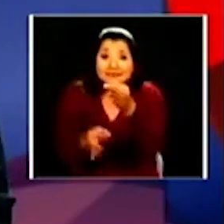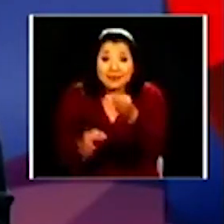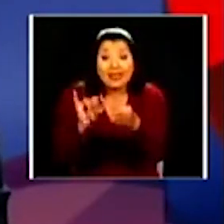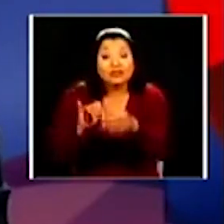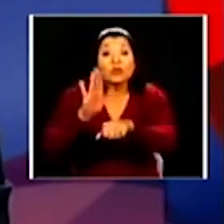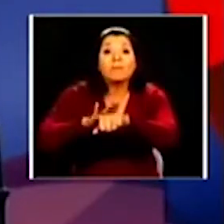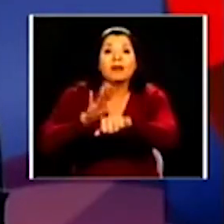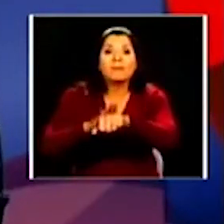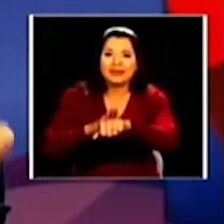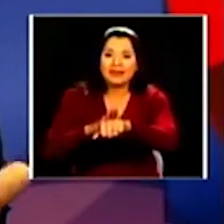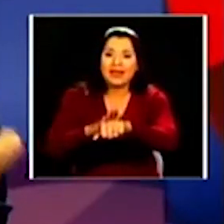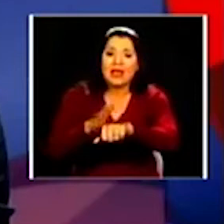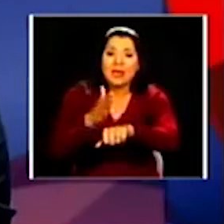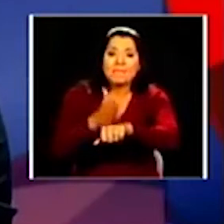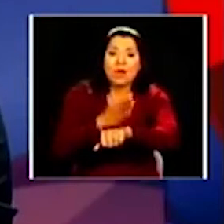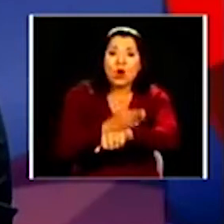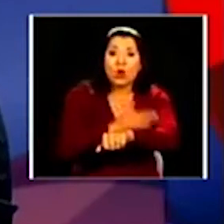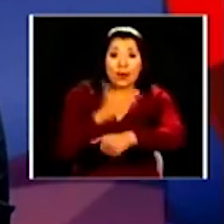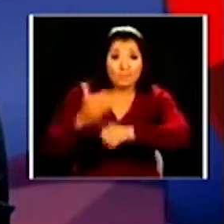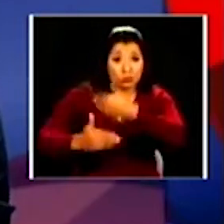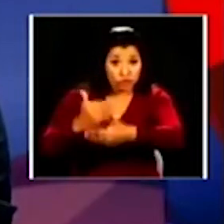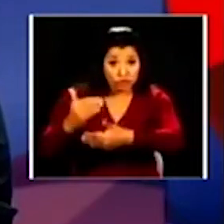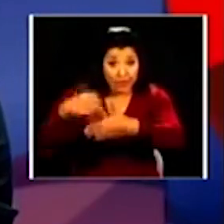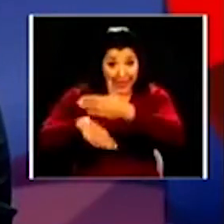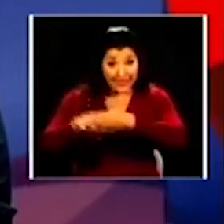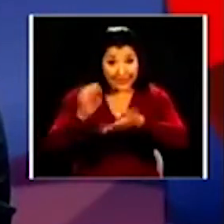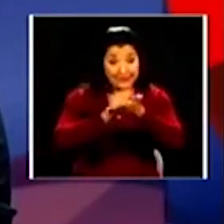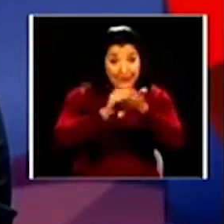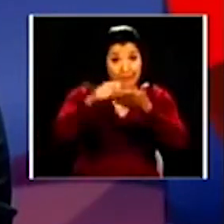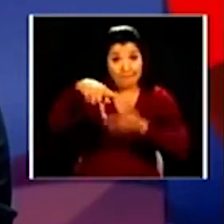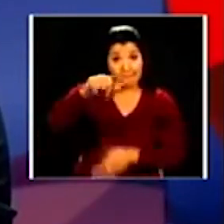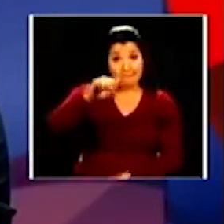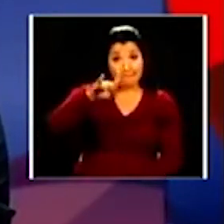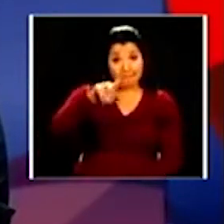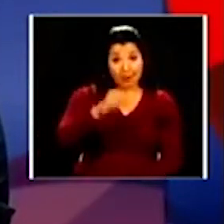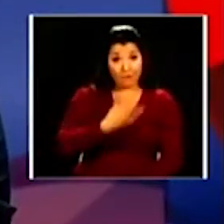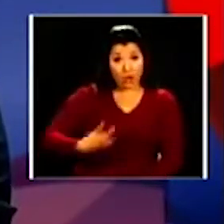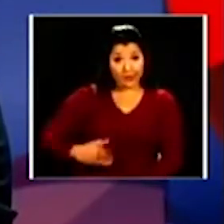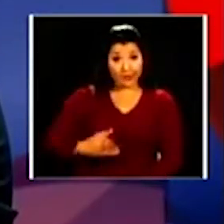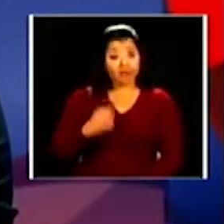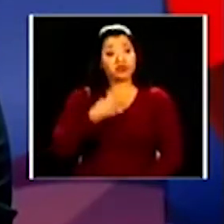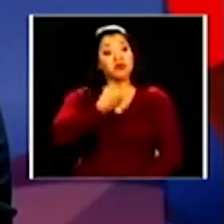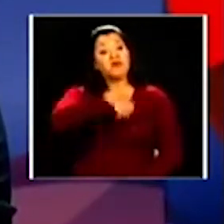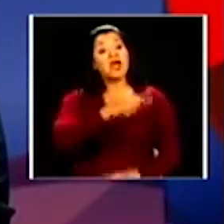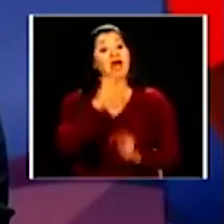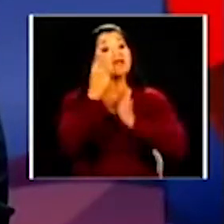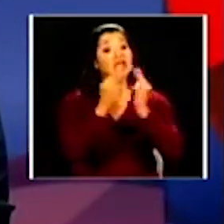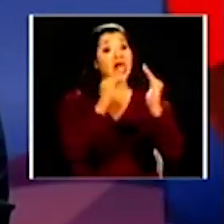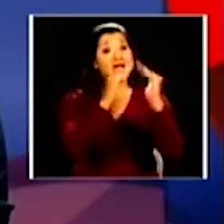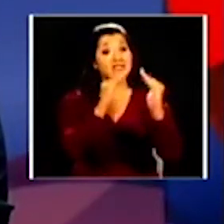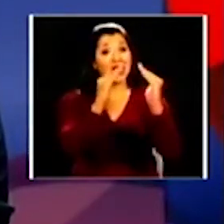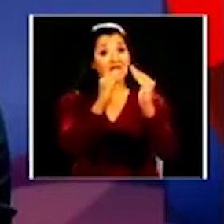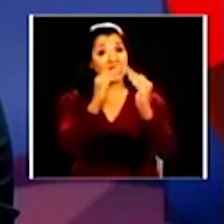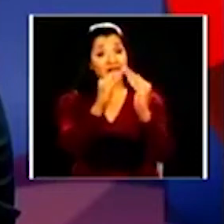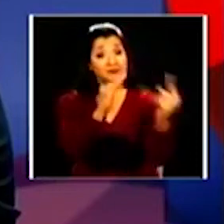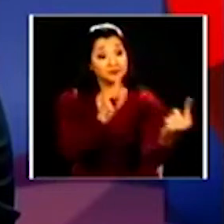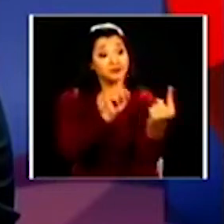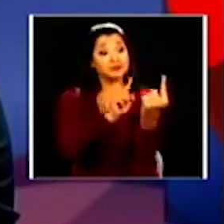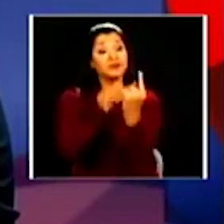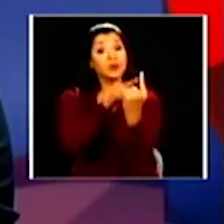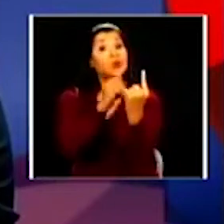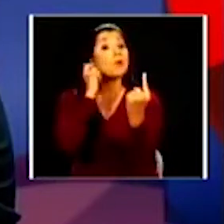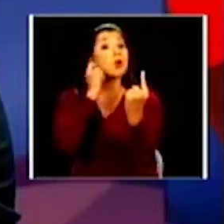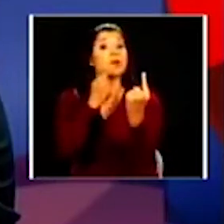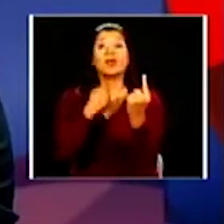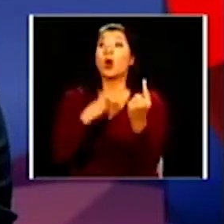tramitología. En San Pablo de Heredia, haciendo visita casa a casa, una señora me dijo que para la patente de su local que tiene en el garaje, tuvo